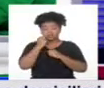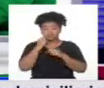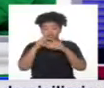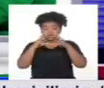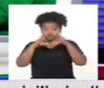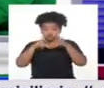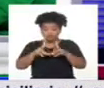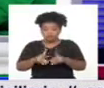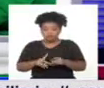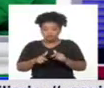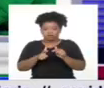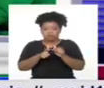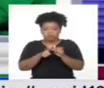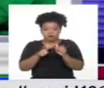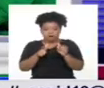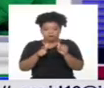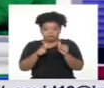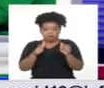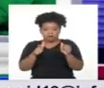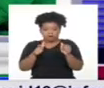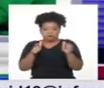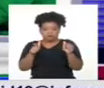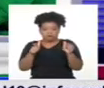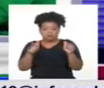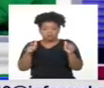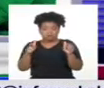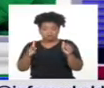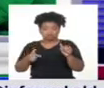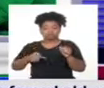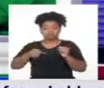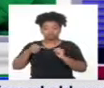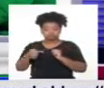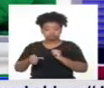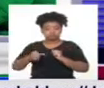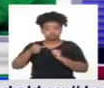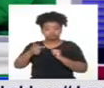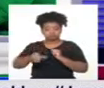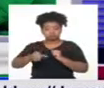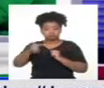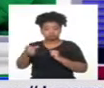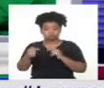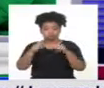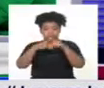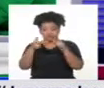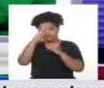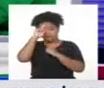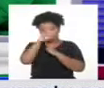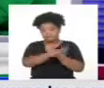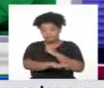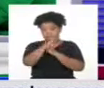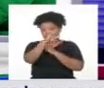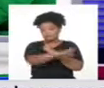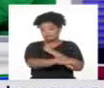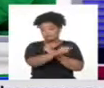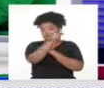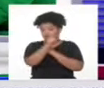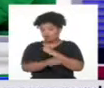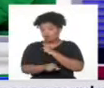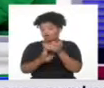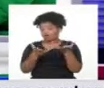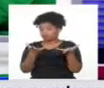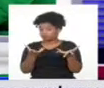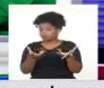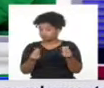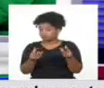crece por día, porque realmente se ingresan más que los que se recuperan. Ya con